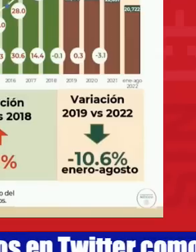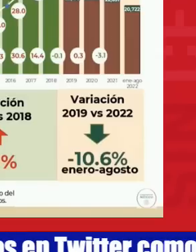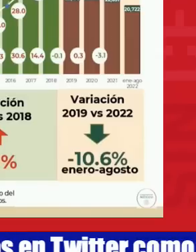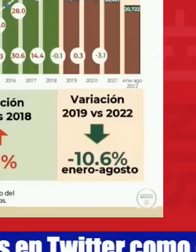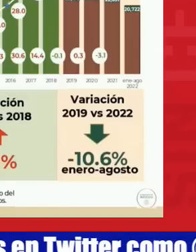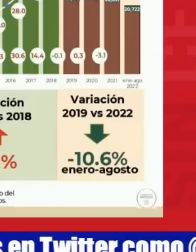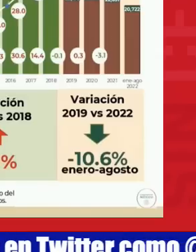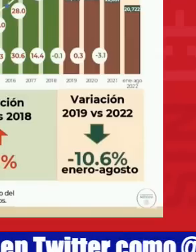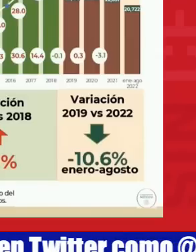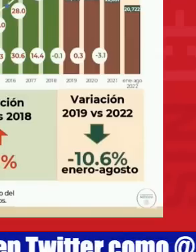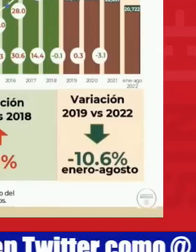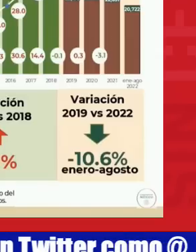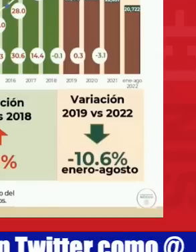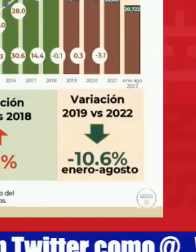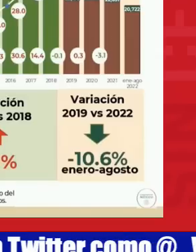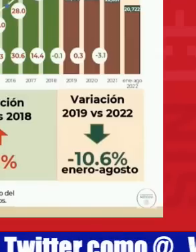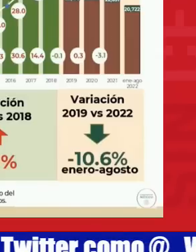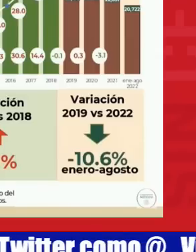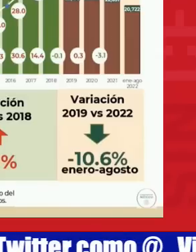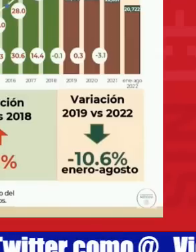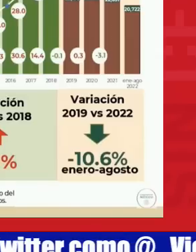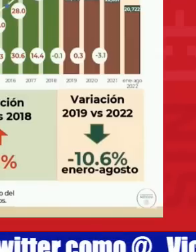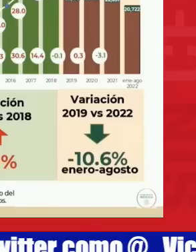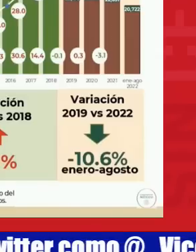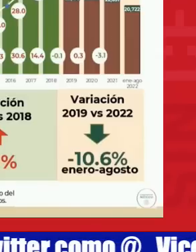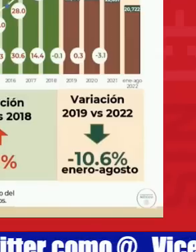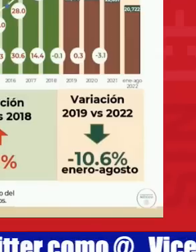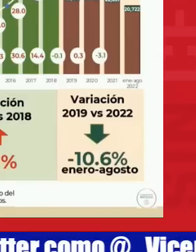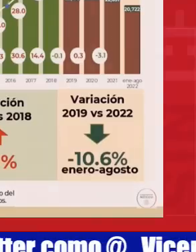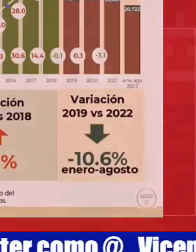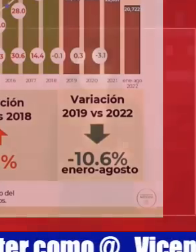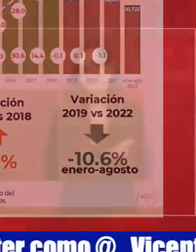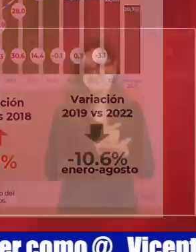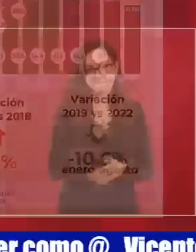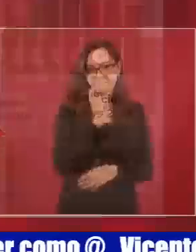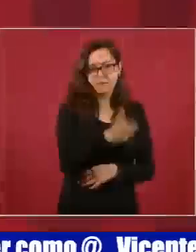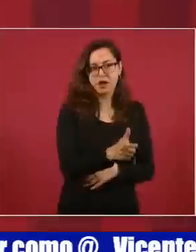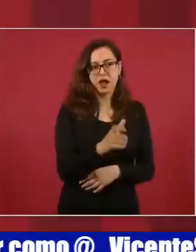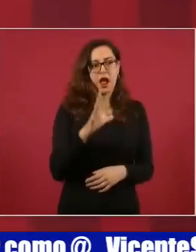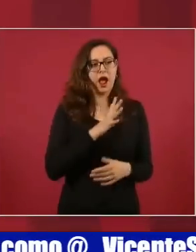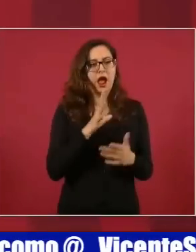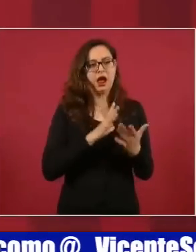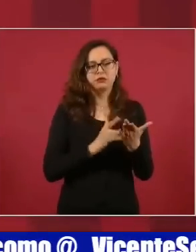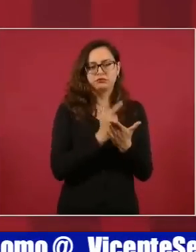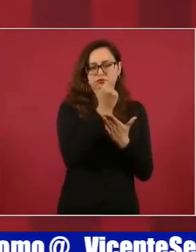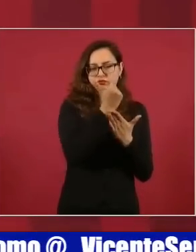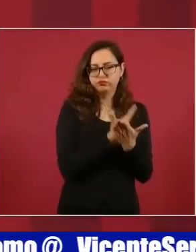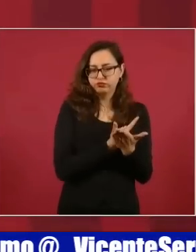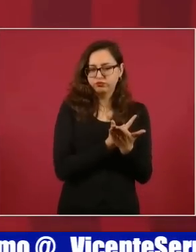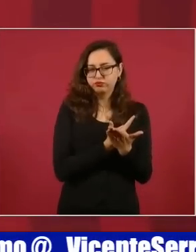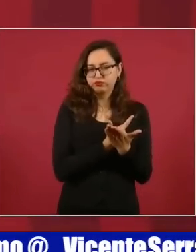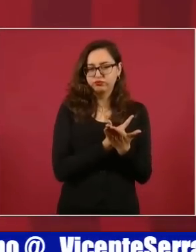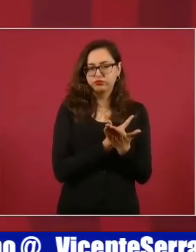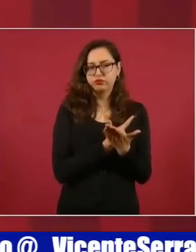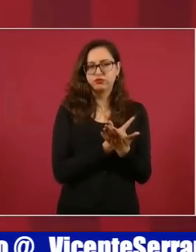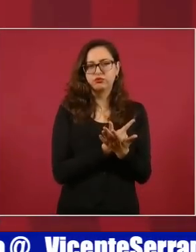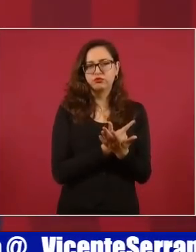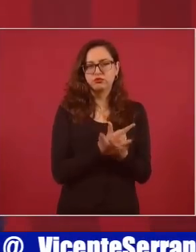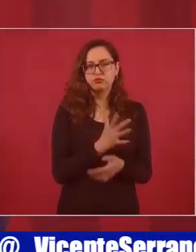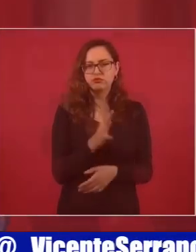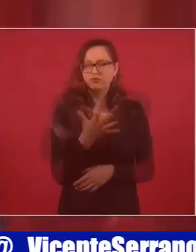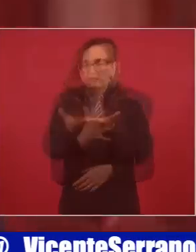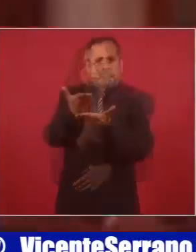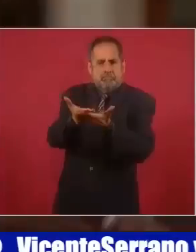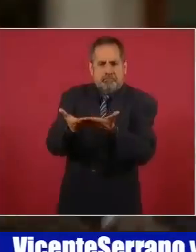justicia. Asimismo, le restregó en la jeta al payasito de la tele, Jorge Ramos, que sus adversarios no han podido con toda